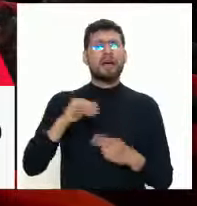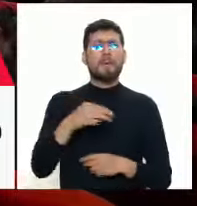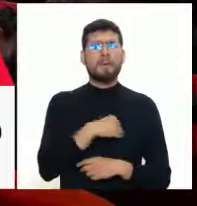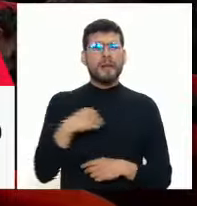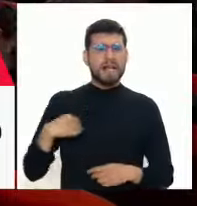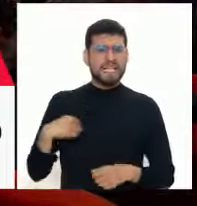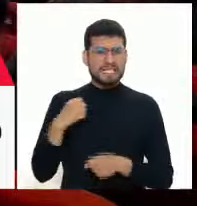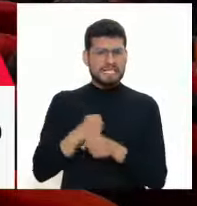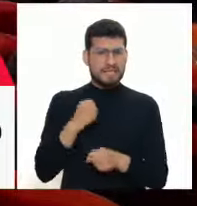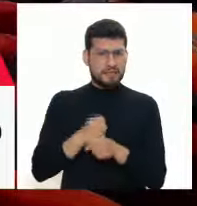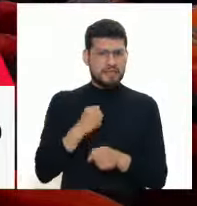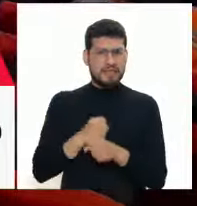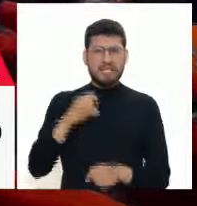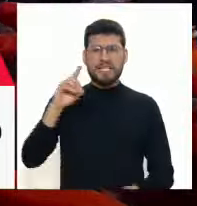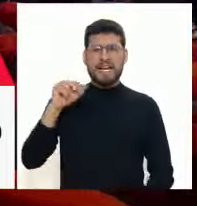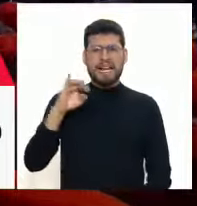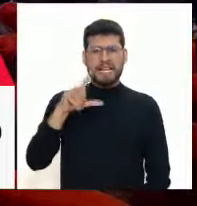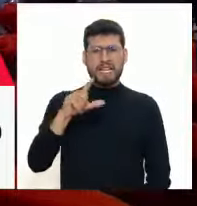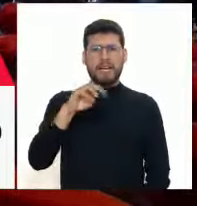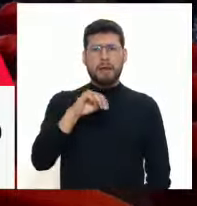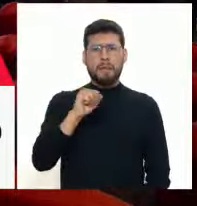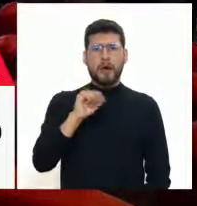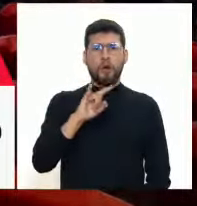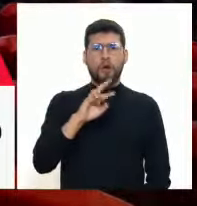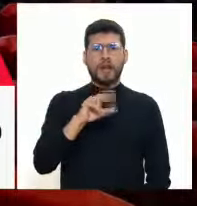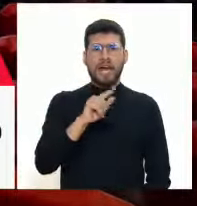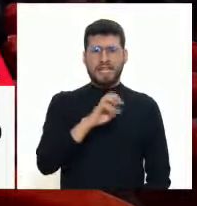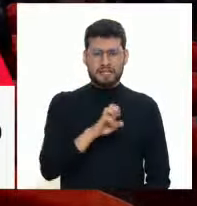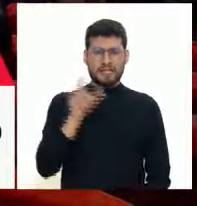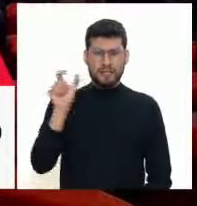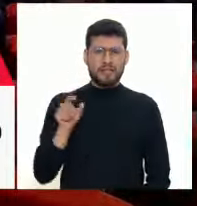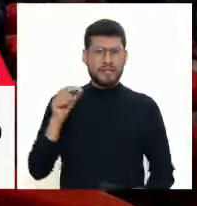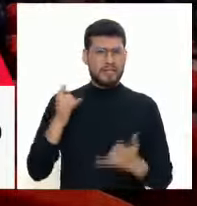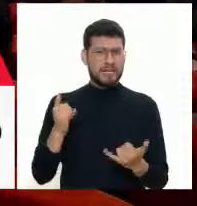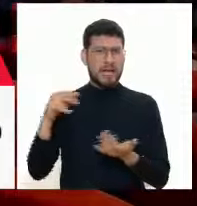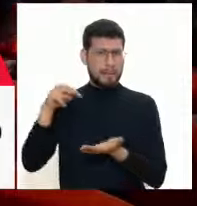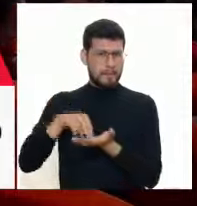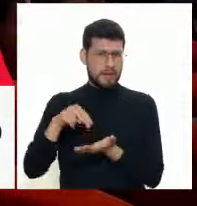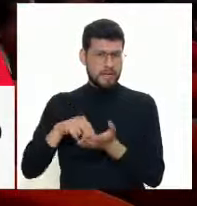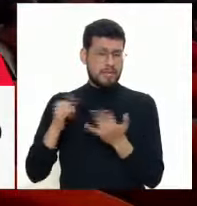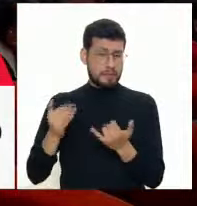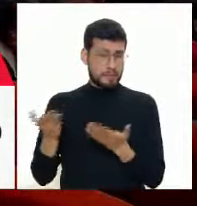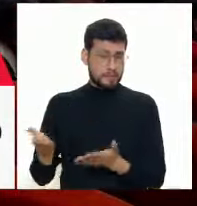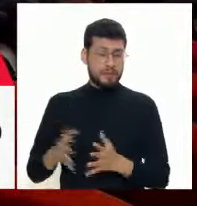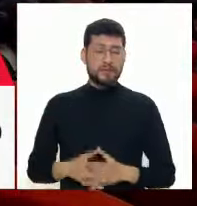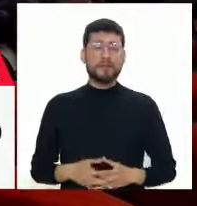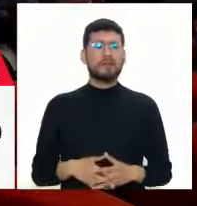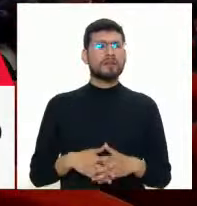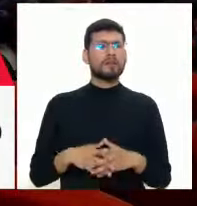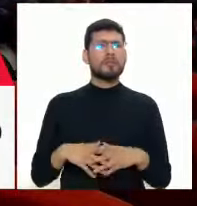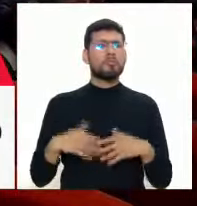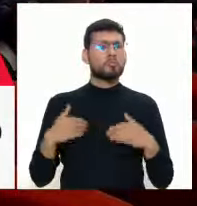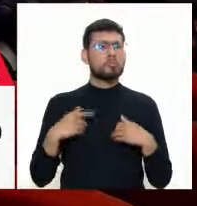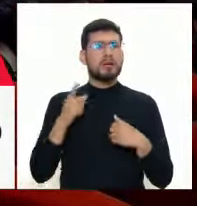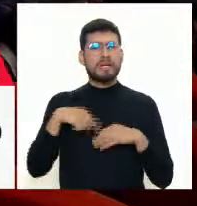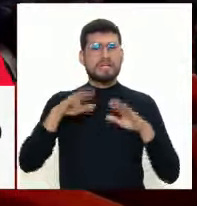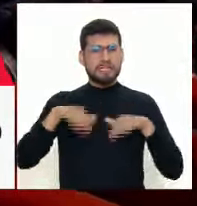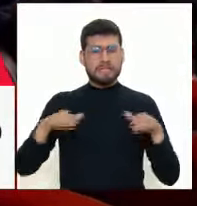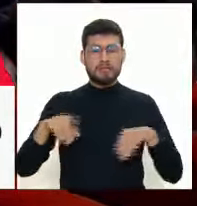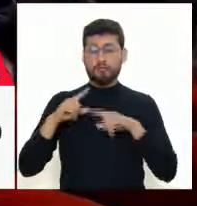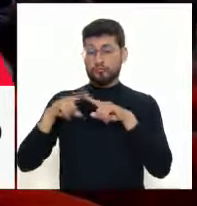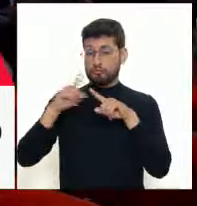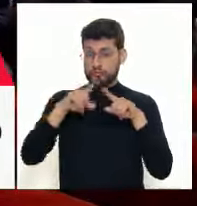de Trabajo, Daniel Maurate, está presente en esta actividad, donde los niños de